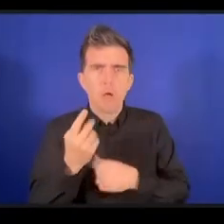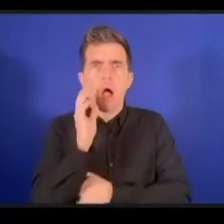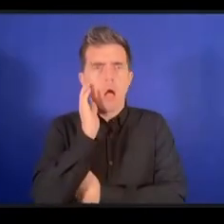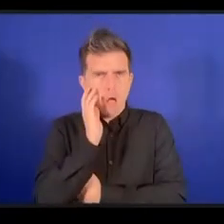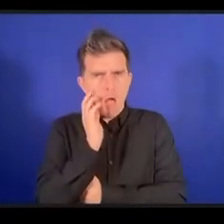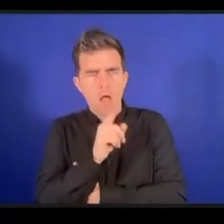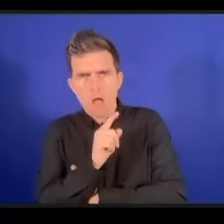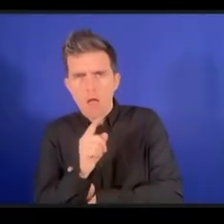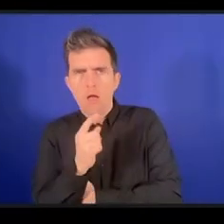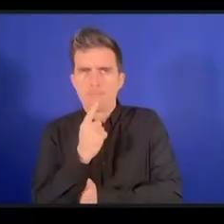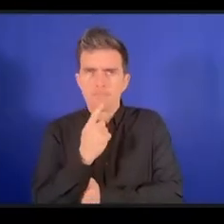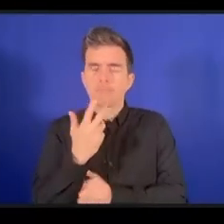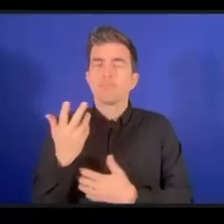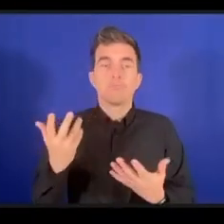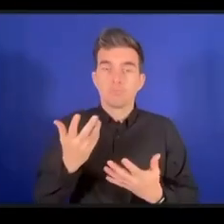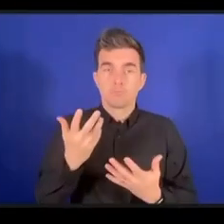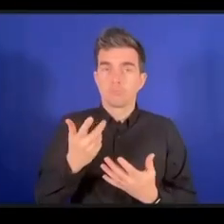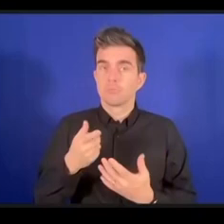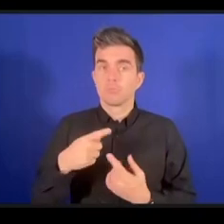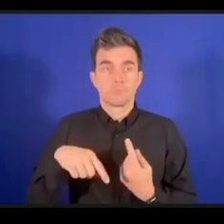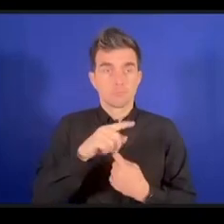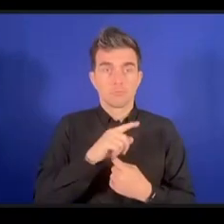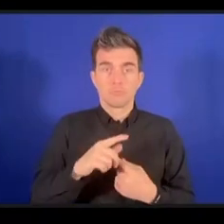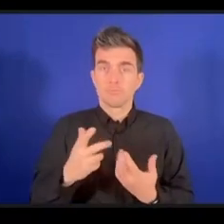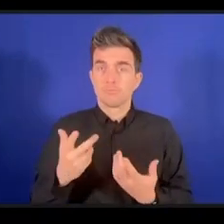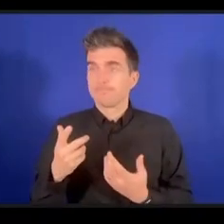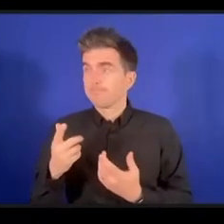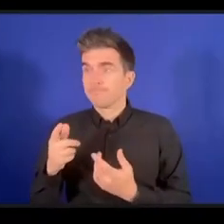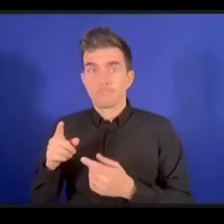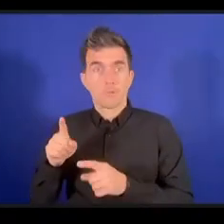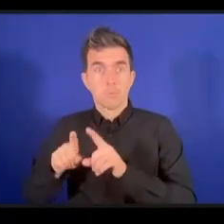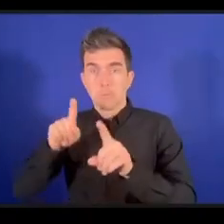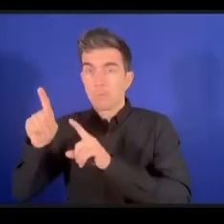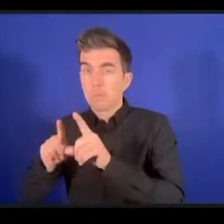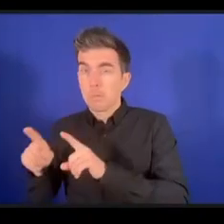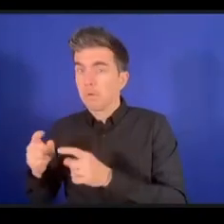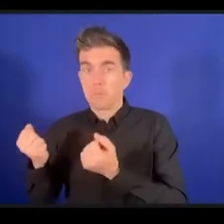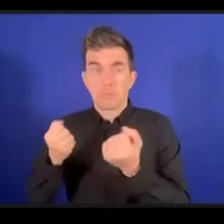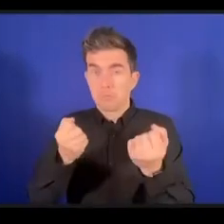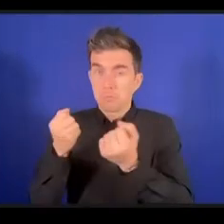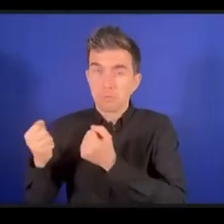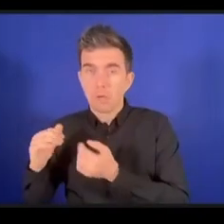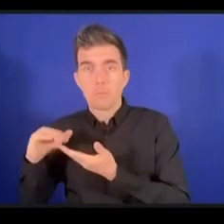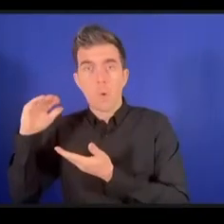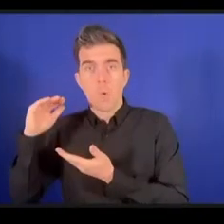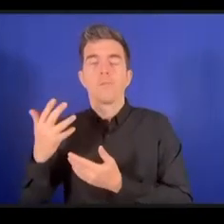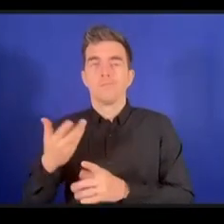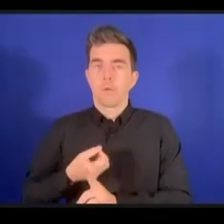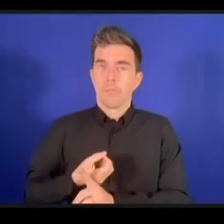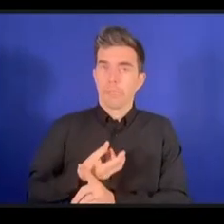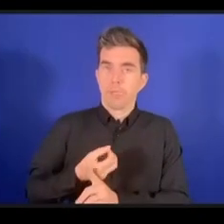y aquí tenemos el estado de la salud digital que hemos hecho en 2022 que cubre 58